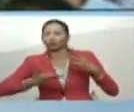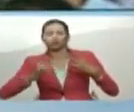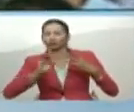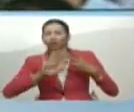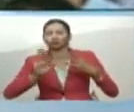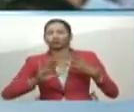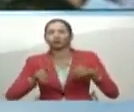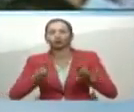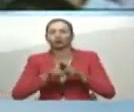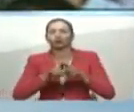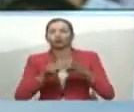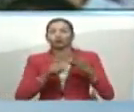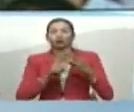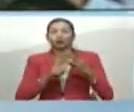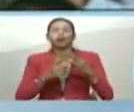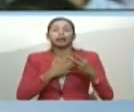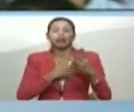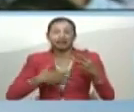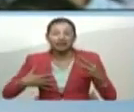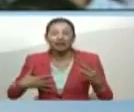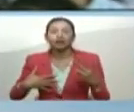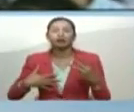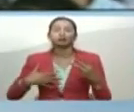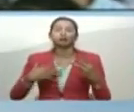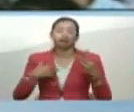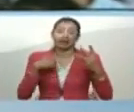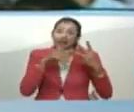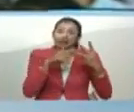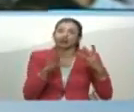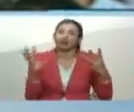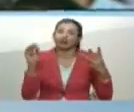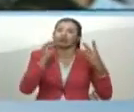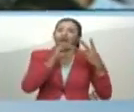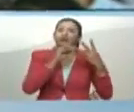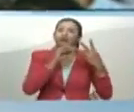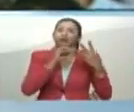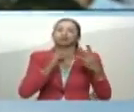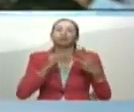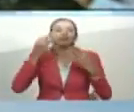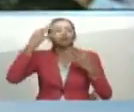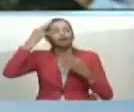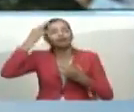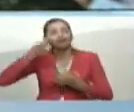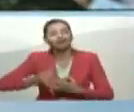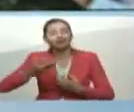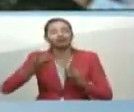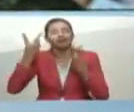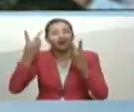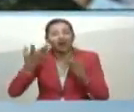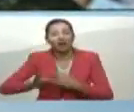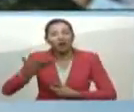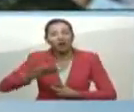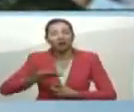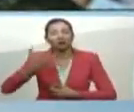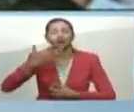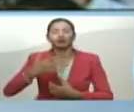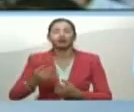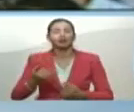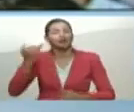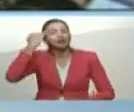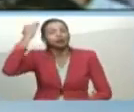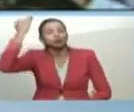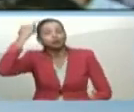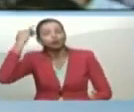de aspiraciones, valores, creencias, del mestizaje, del dolor, de la esperanza, de la ilusión